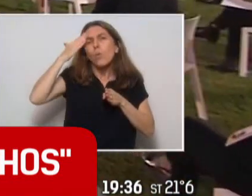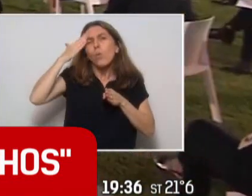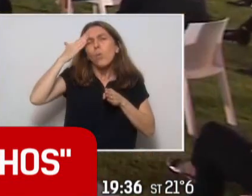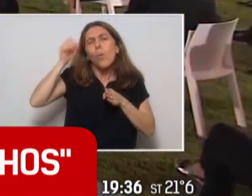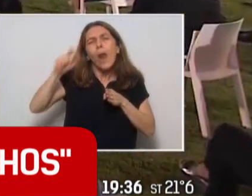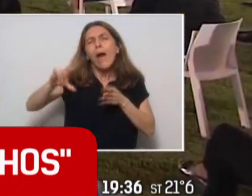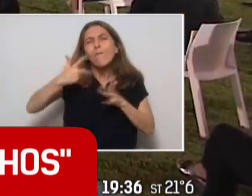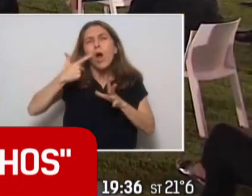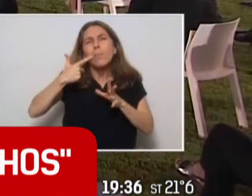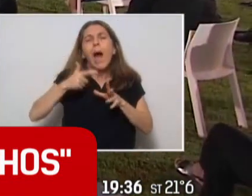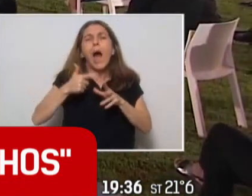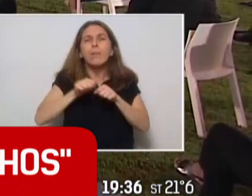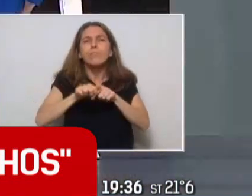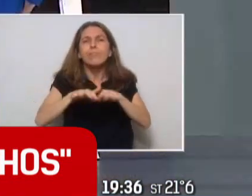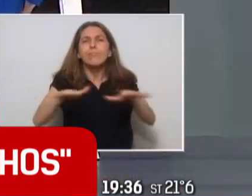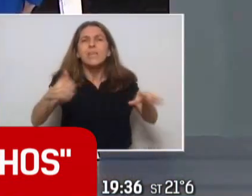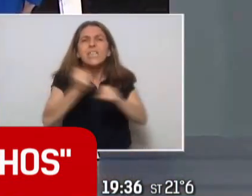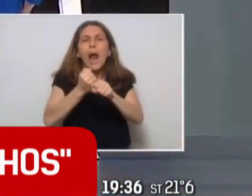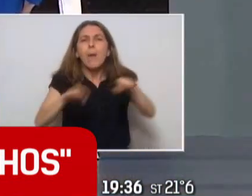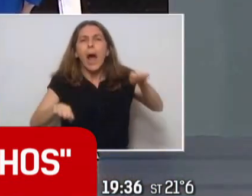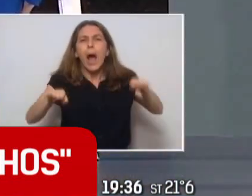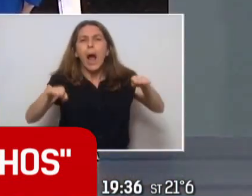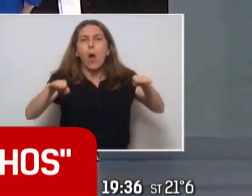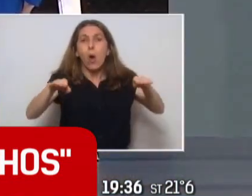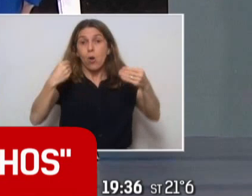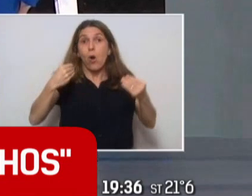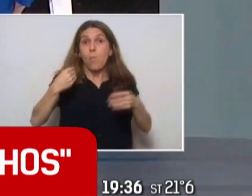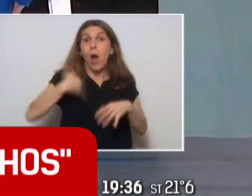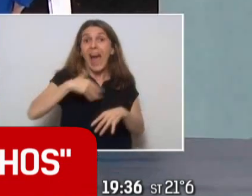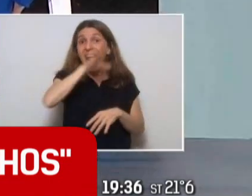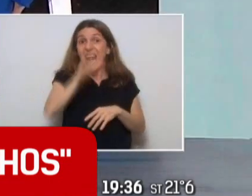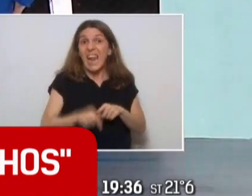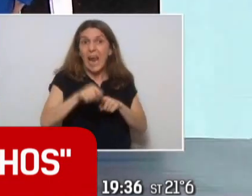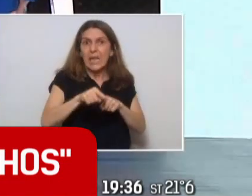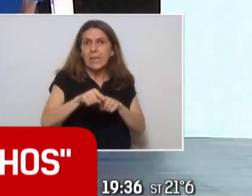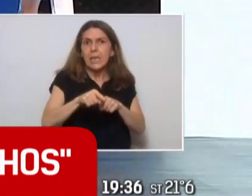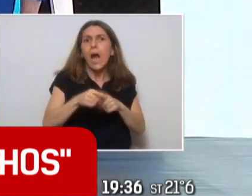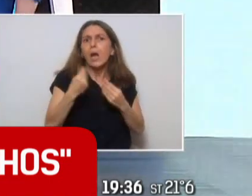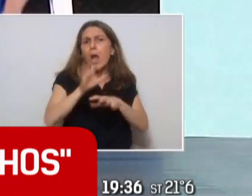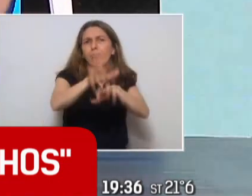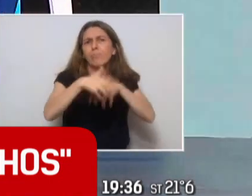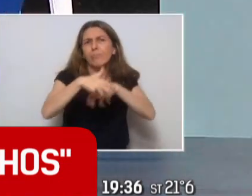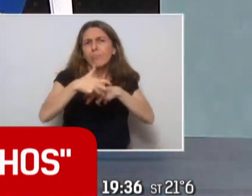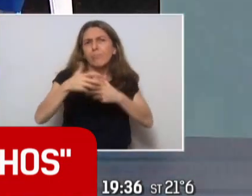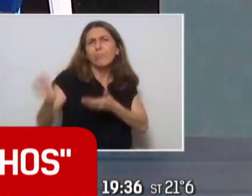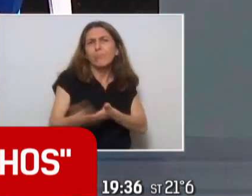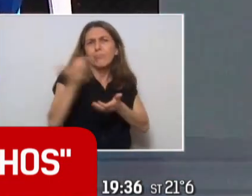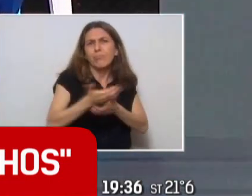del trabajo y a la Argentina le tocaba ser un productor de materias primas,